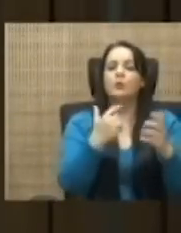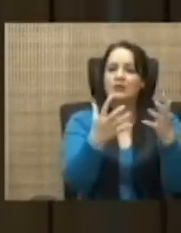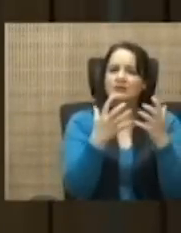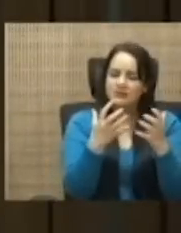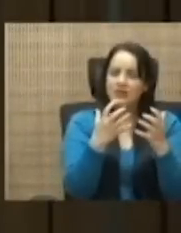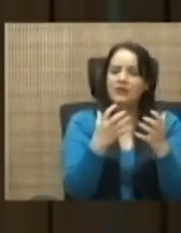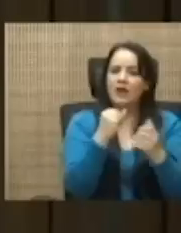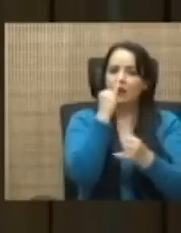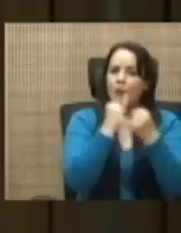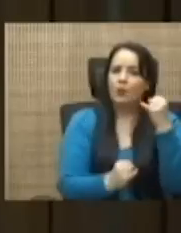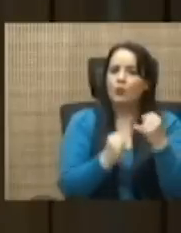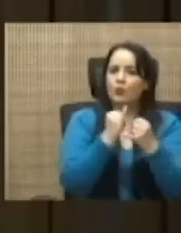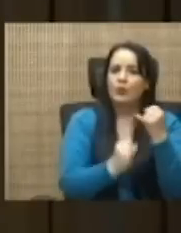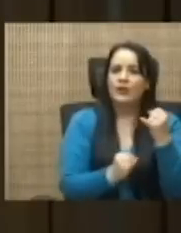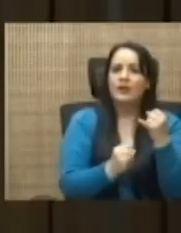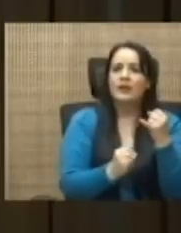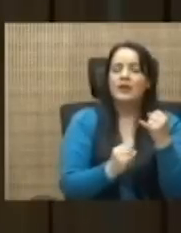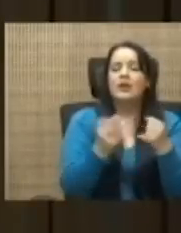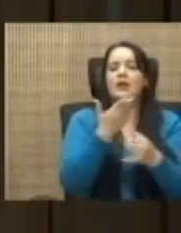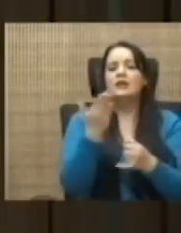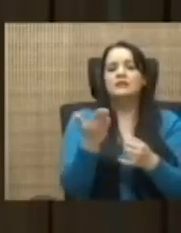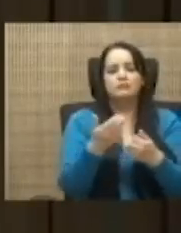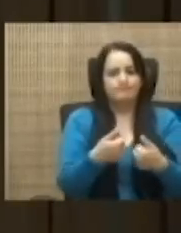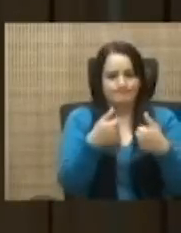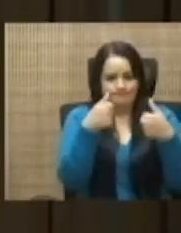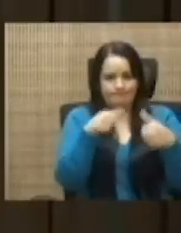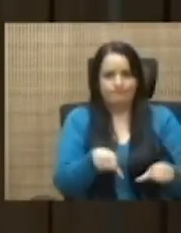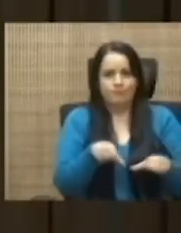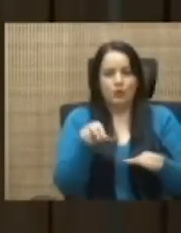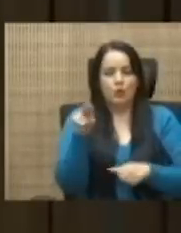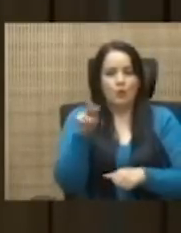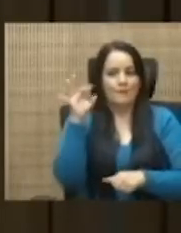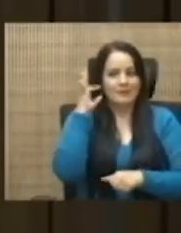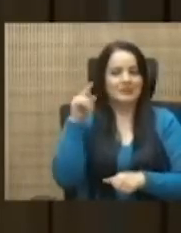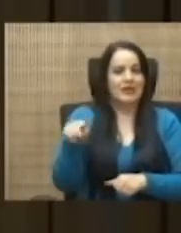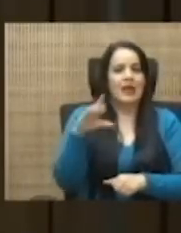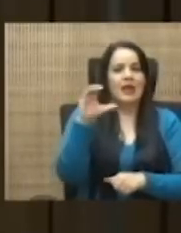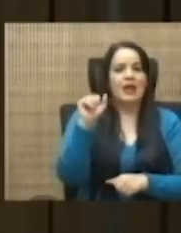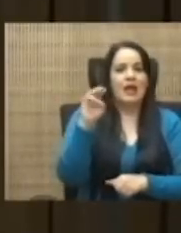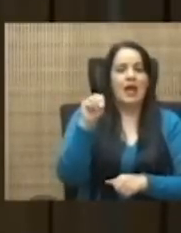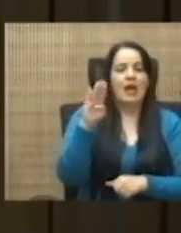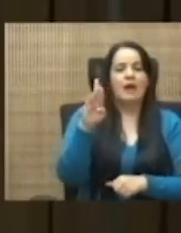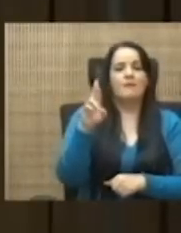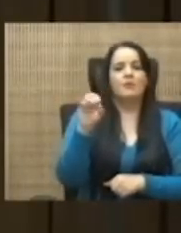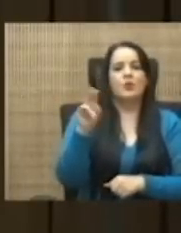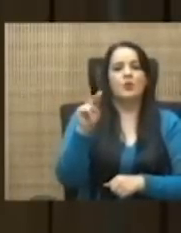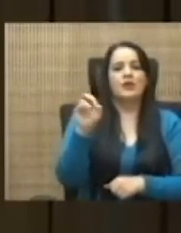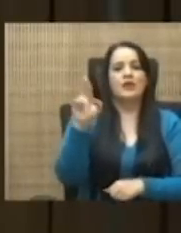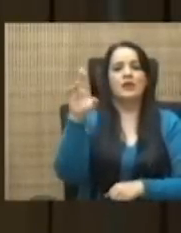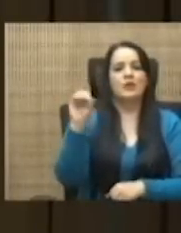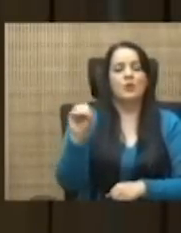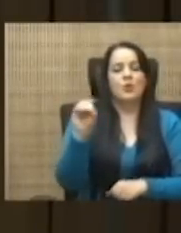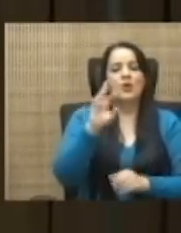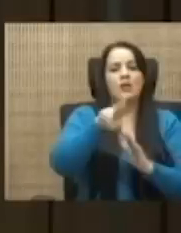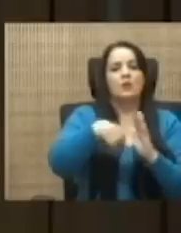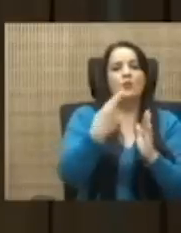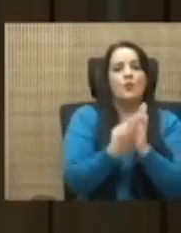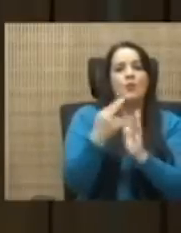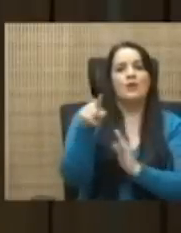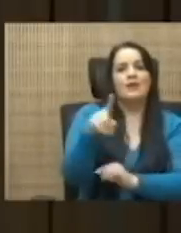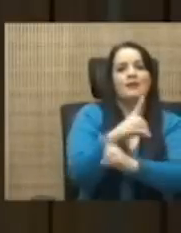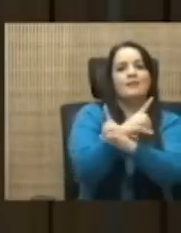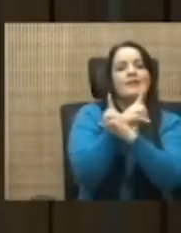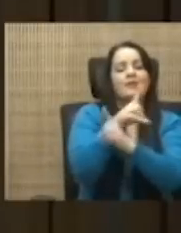quisiera concluir es que, coincidiendo con mi compañera Cambronero, el papel de la Defensoría